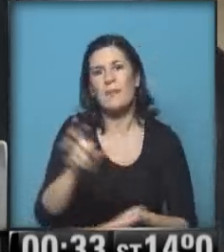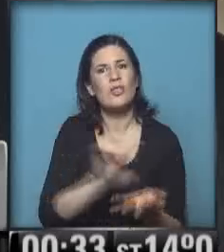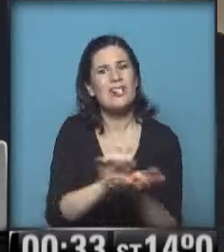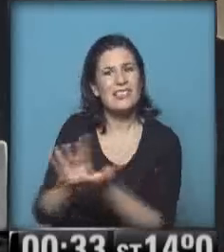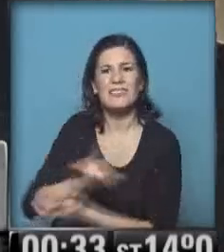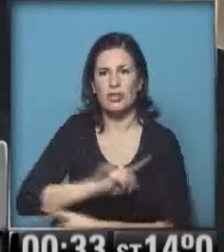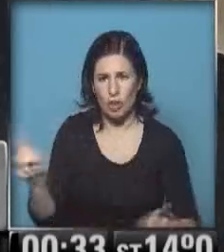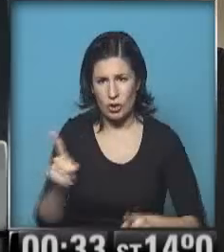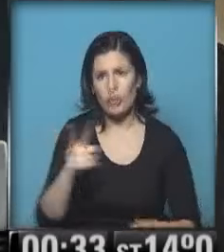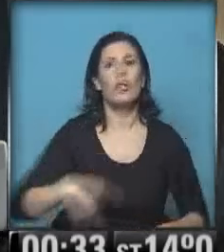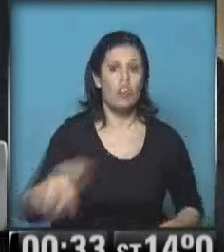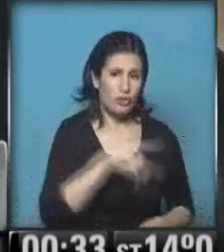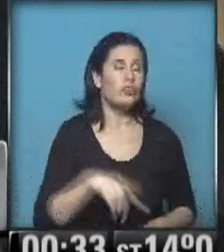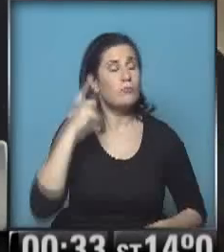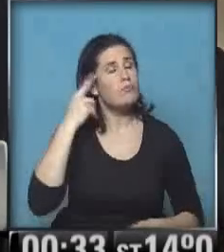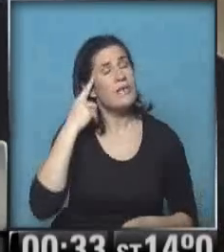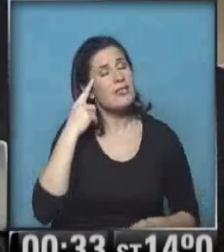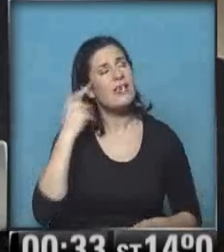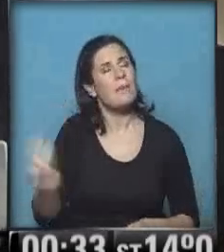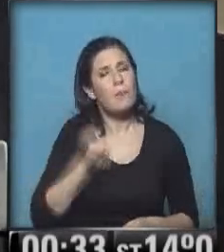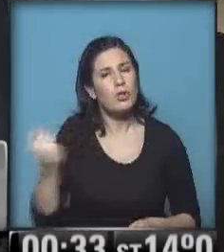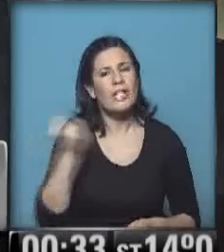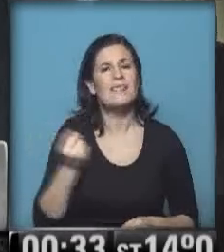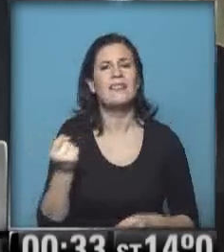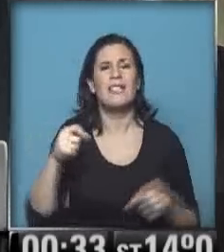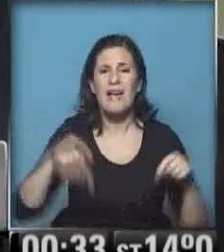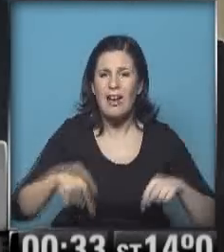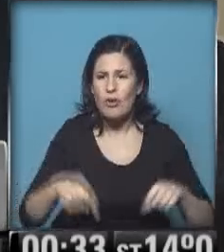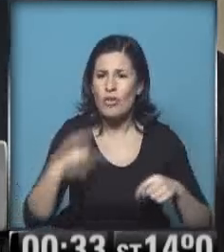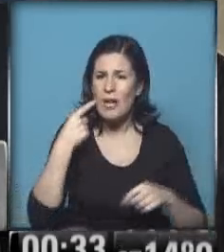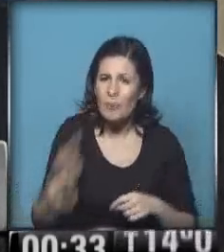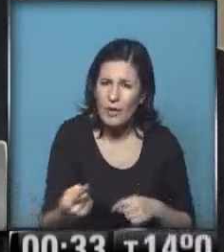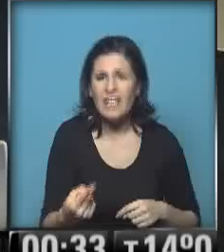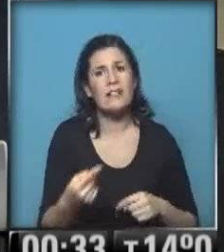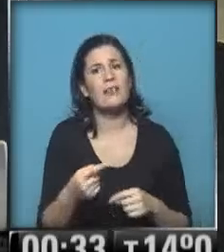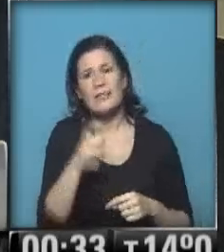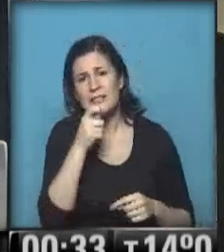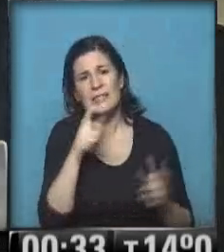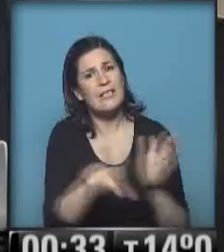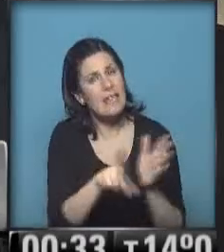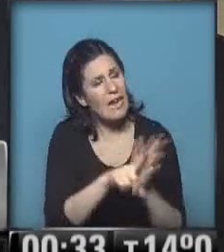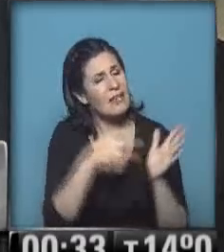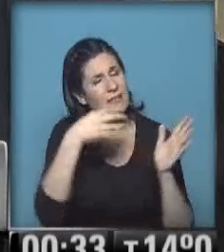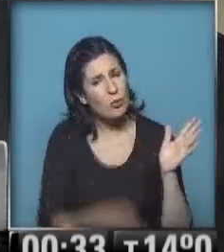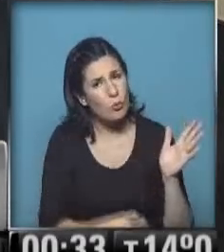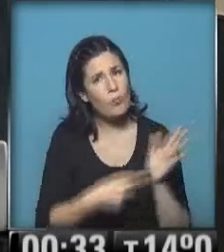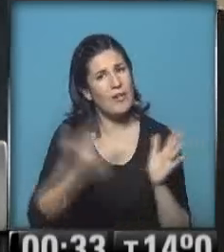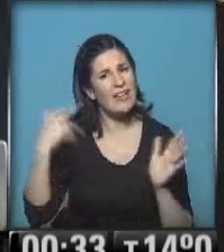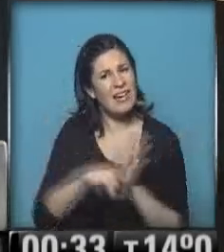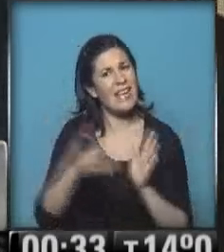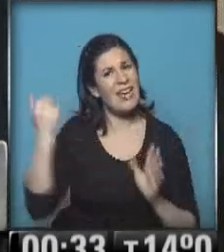también nosotros pretendemos que sea el ámbito para monitorear la aplicación de la ley que hace unos